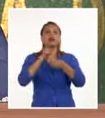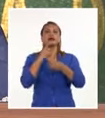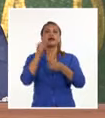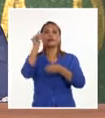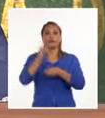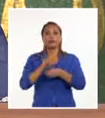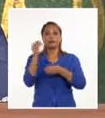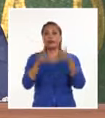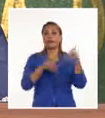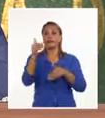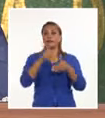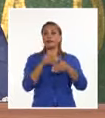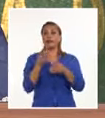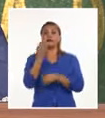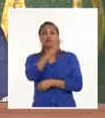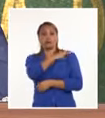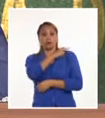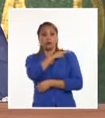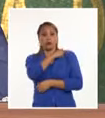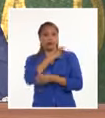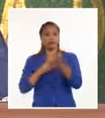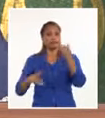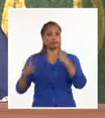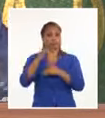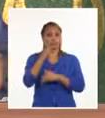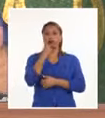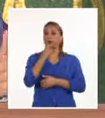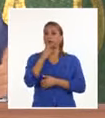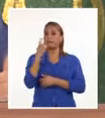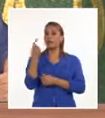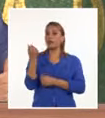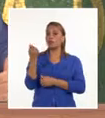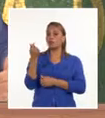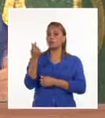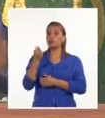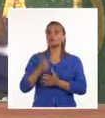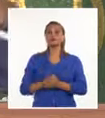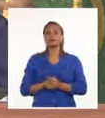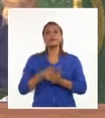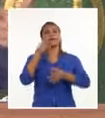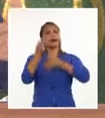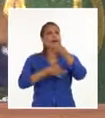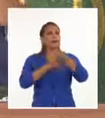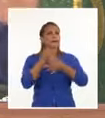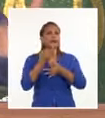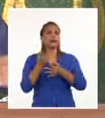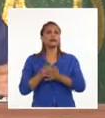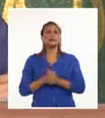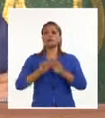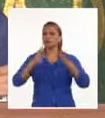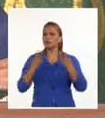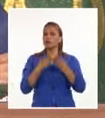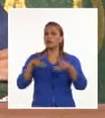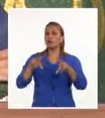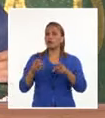área en materia económica, es plantear en medio de esta nueva